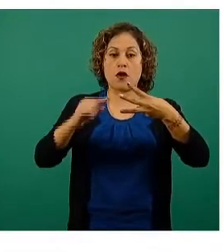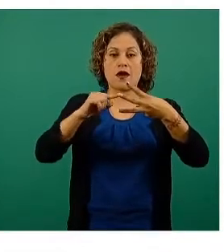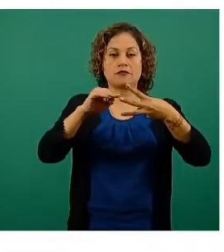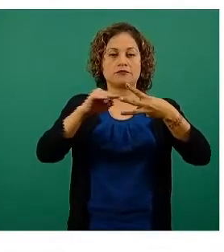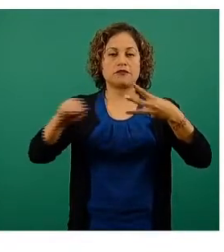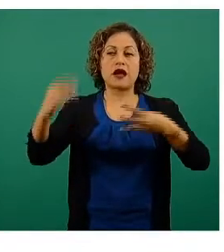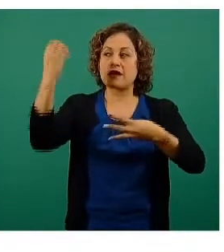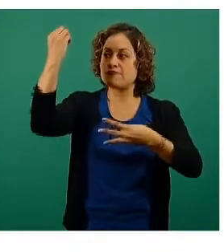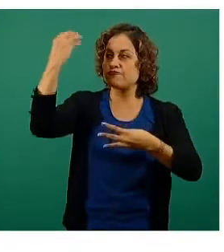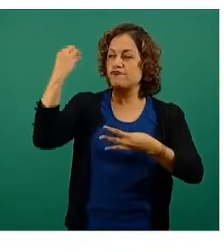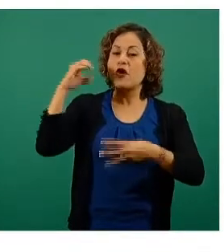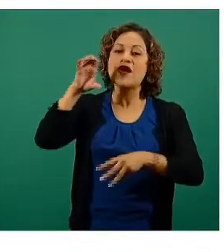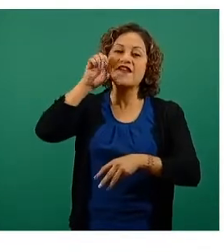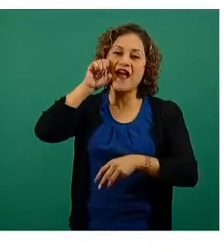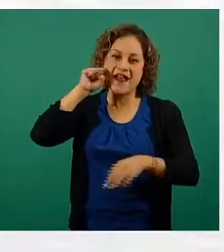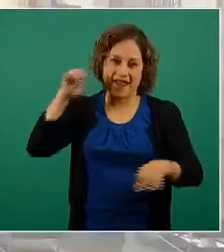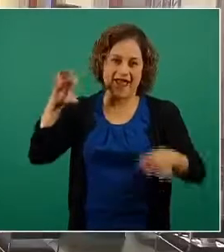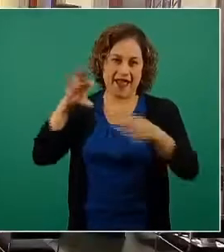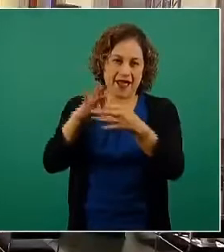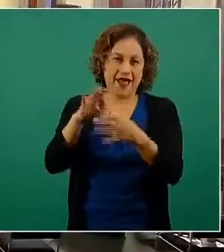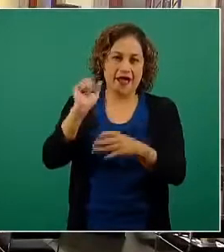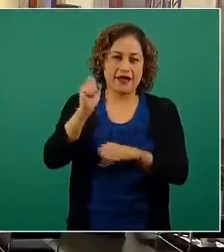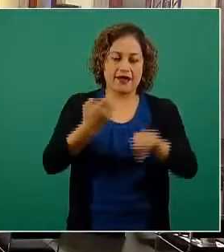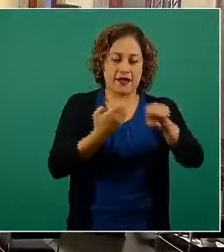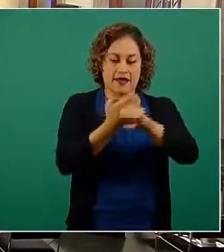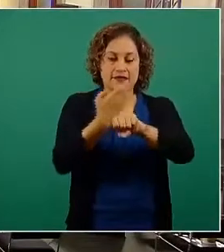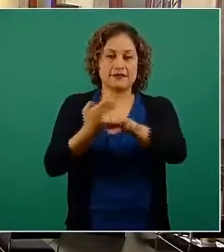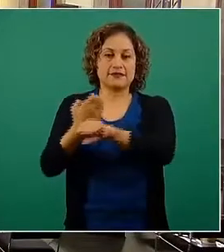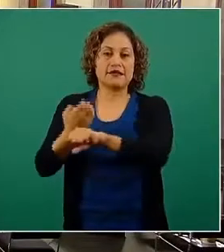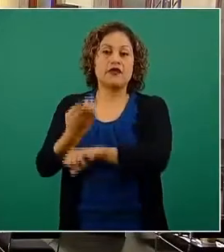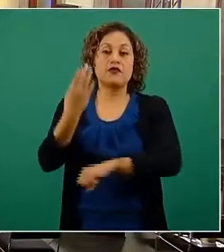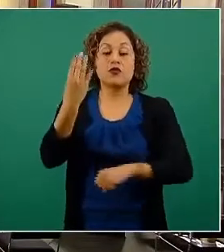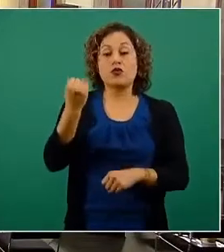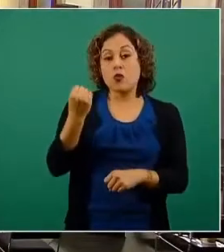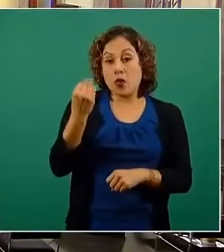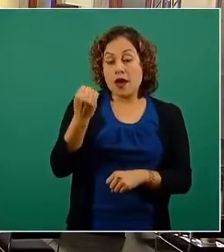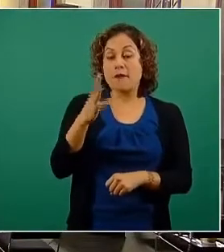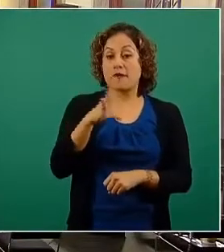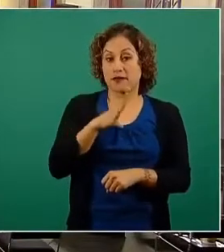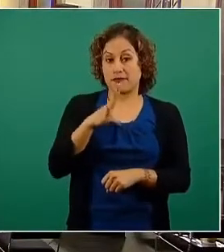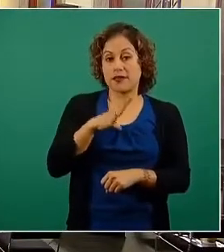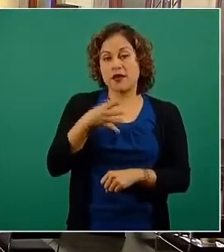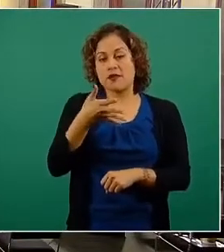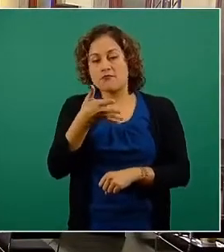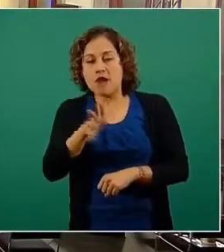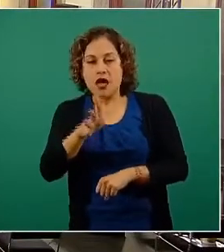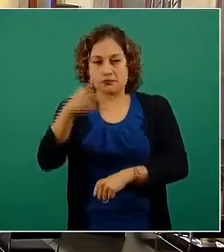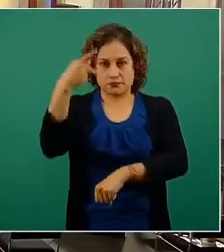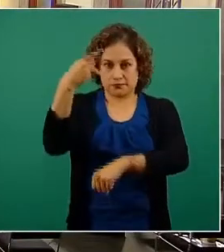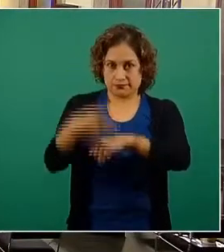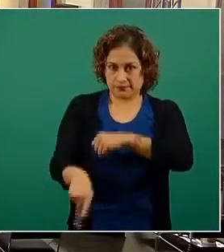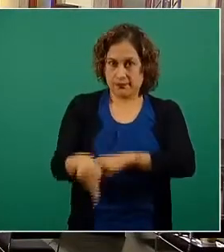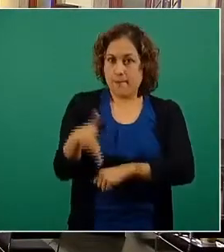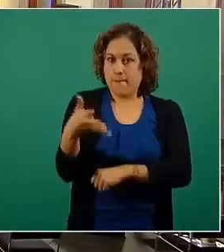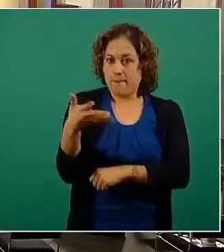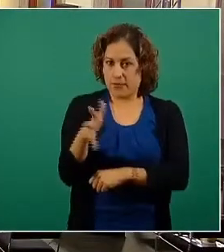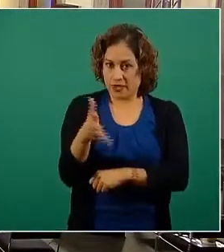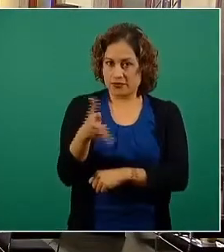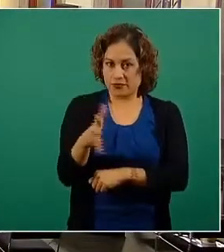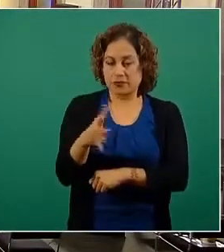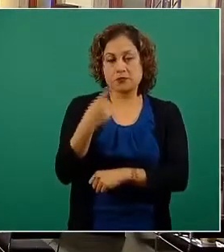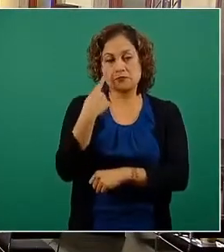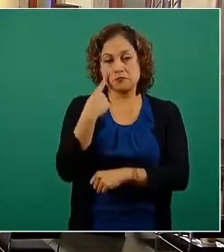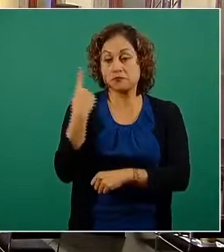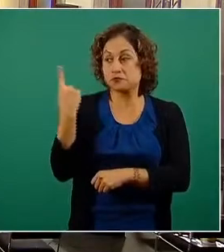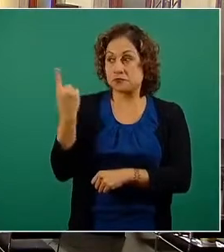9 entidades federativas se encuentran en este rango, de alguna manera le podríamos decir de mediana alerta, en donde podemos apreciar que entre el